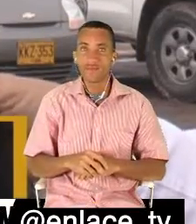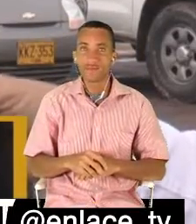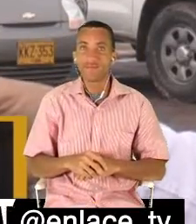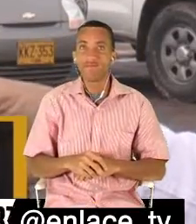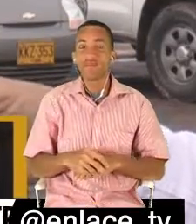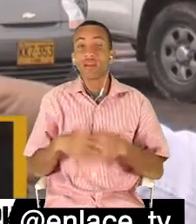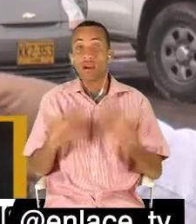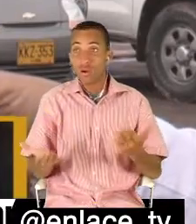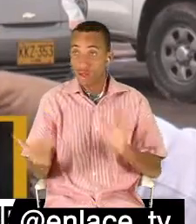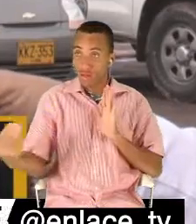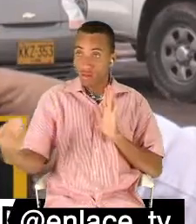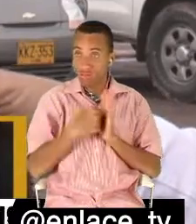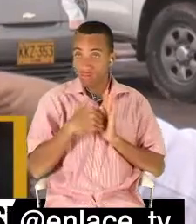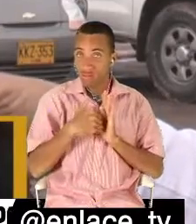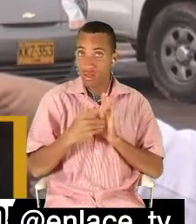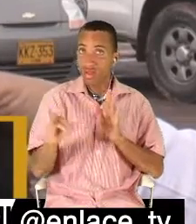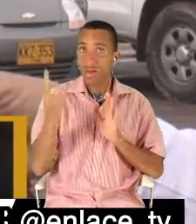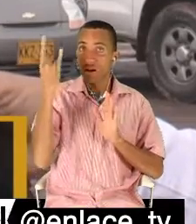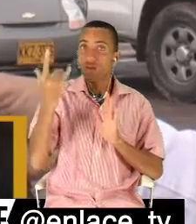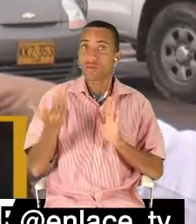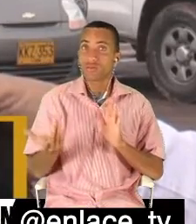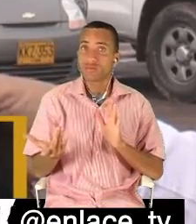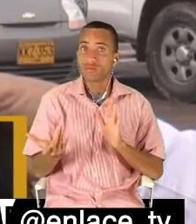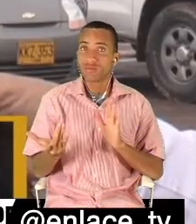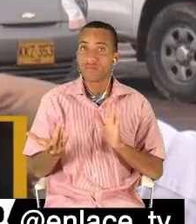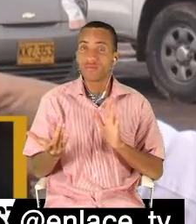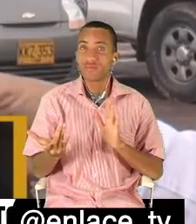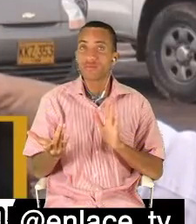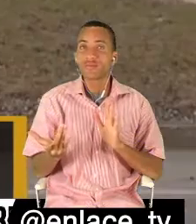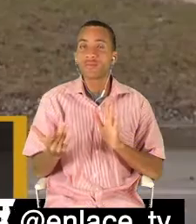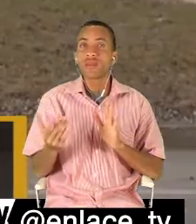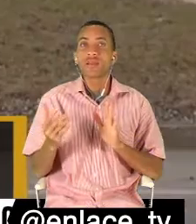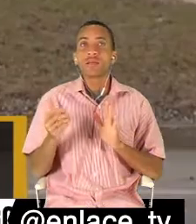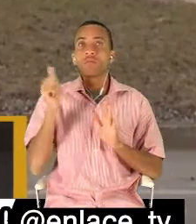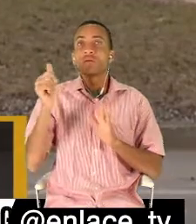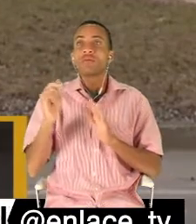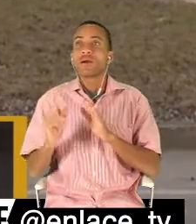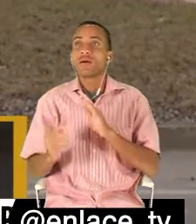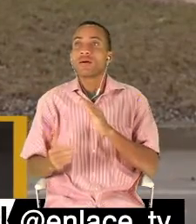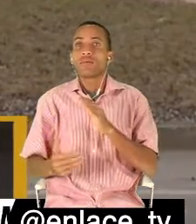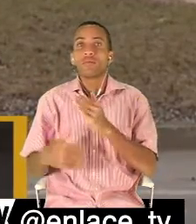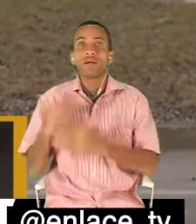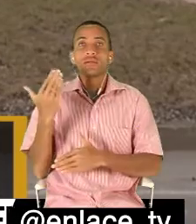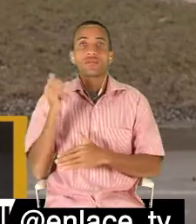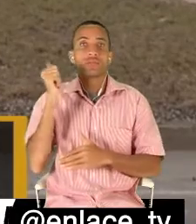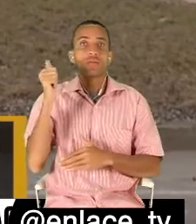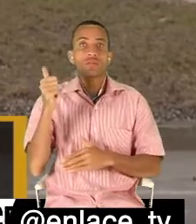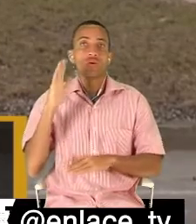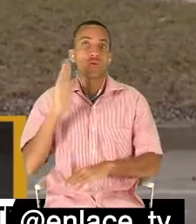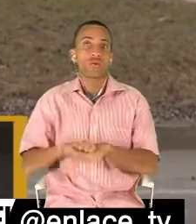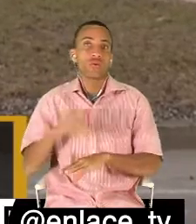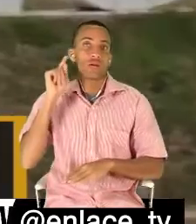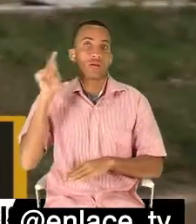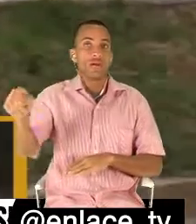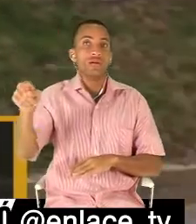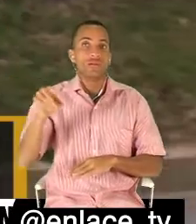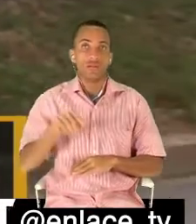Ahora va a demandar algo que se originó por culpa de ella. Eso es